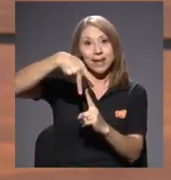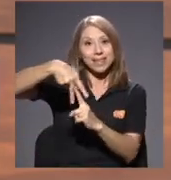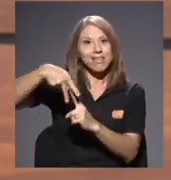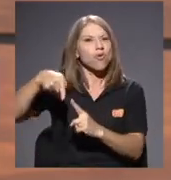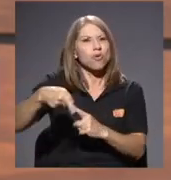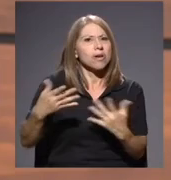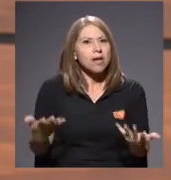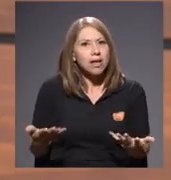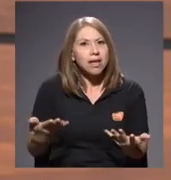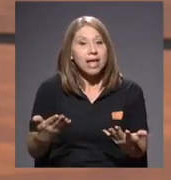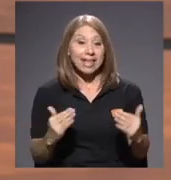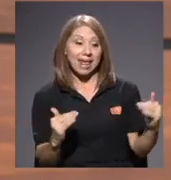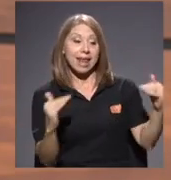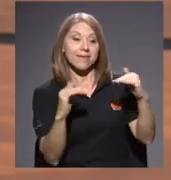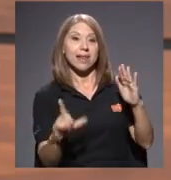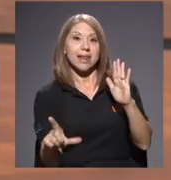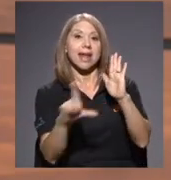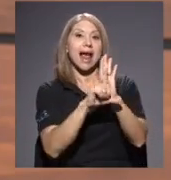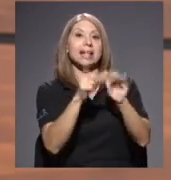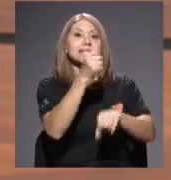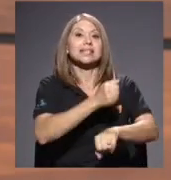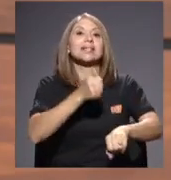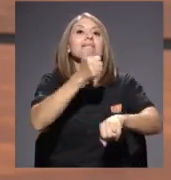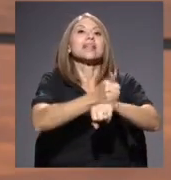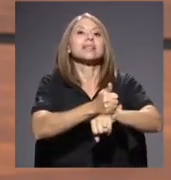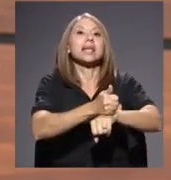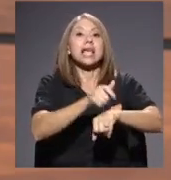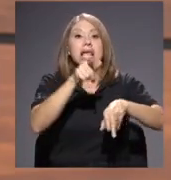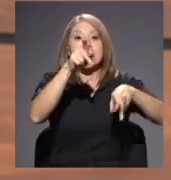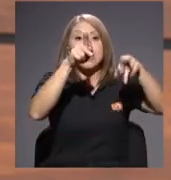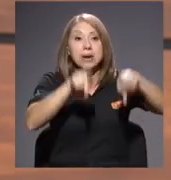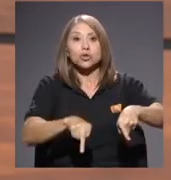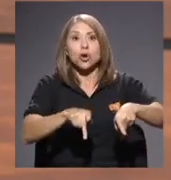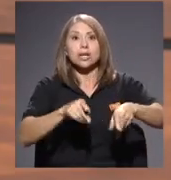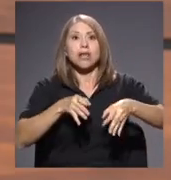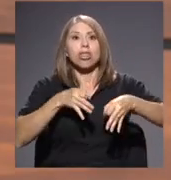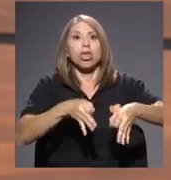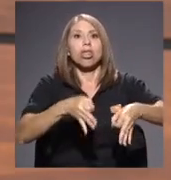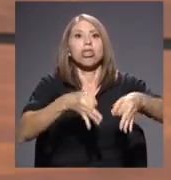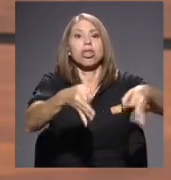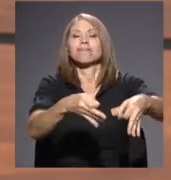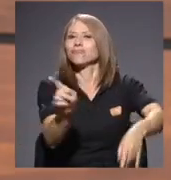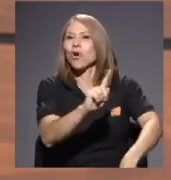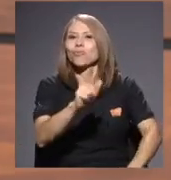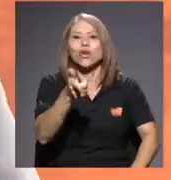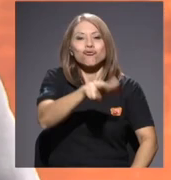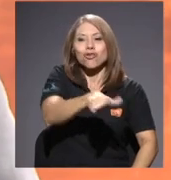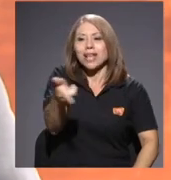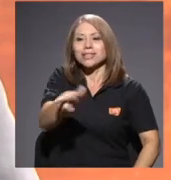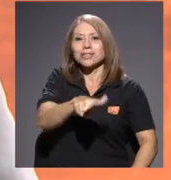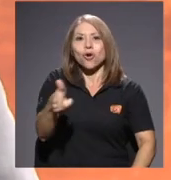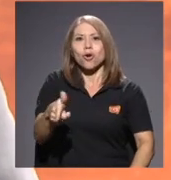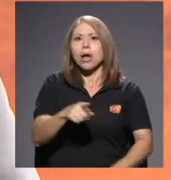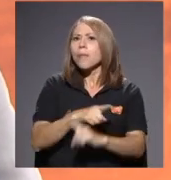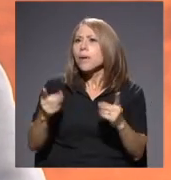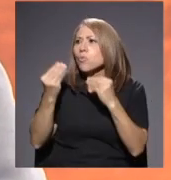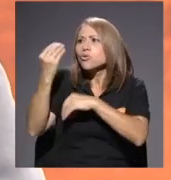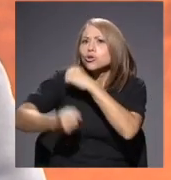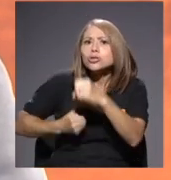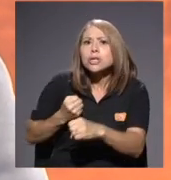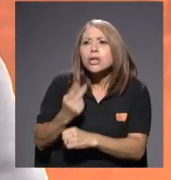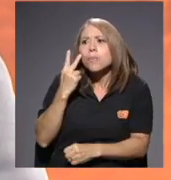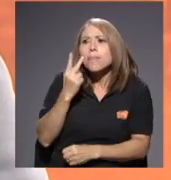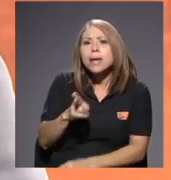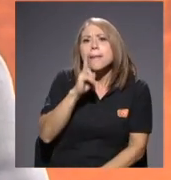es que legalmente se establece la rotación. Es decir, es imposible ocupar más de 2 veces. Pero ¿cuántos años tenemos de ver a los mismos ahí? Exactamente. Por